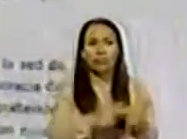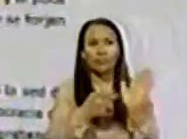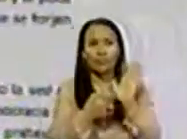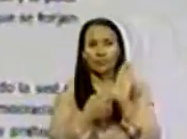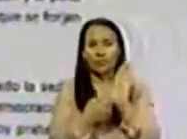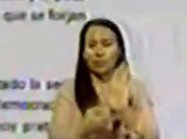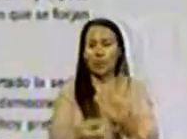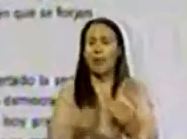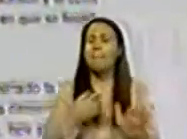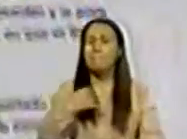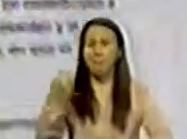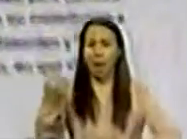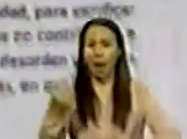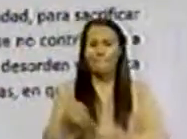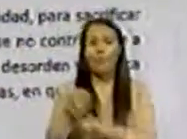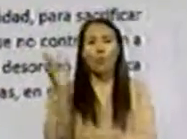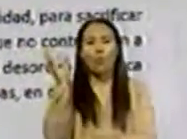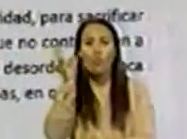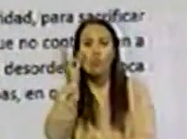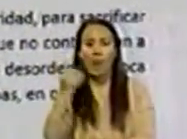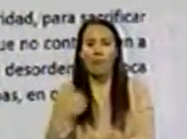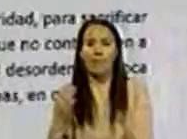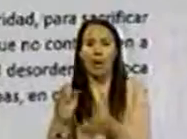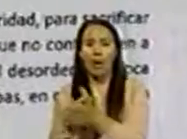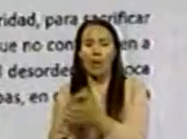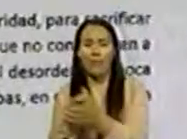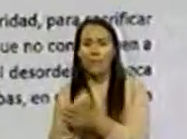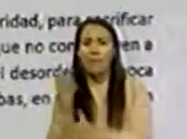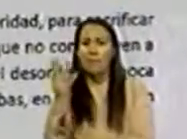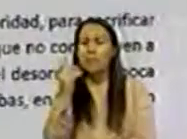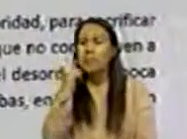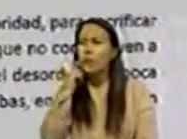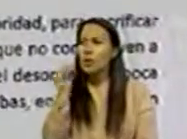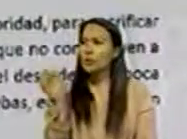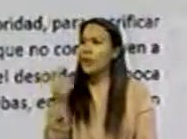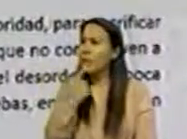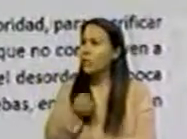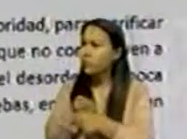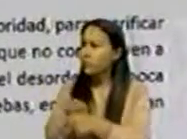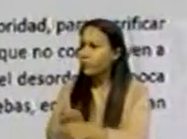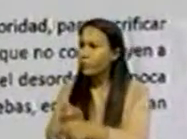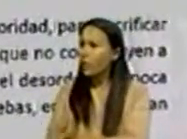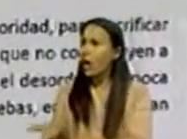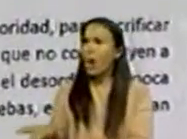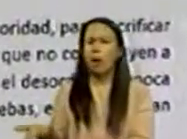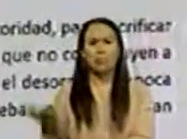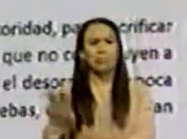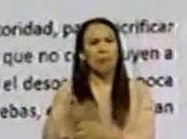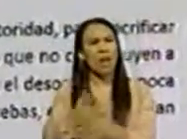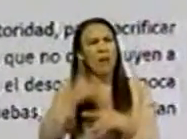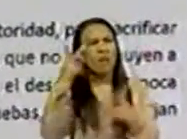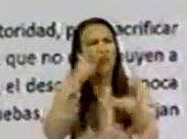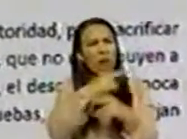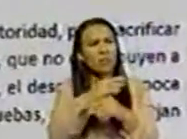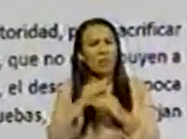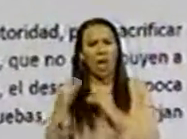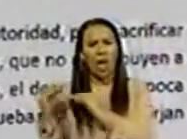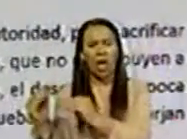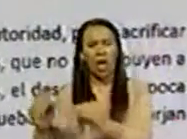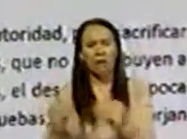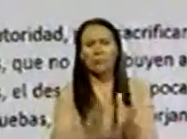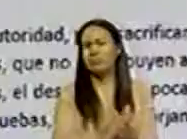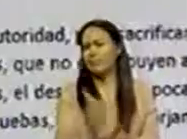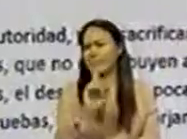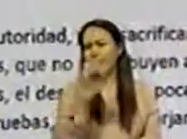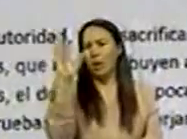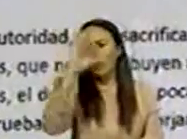respaldo incondicional a mi compañera y esposa, a quien se pretende amedrentar e intimidar con fraudulentos procesos, que lejos